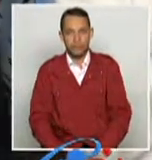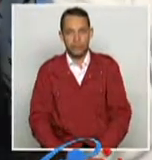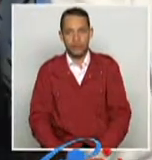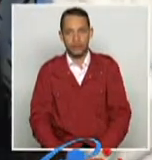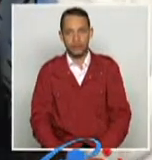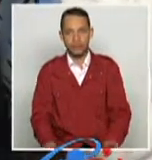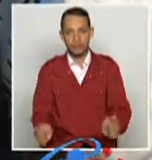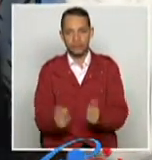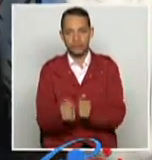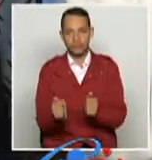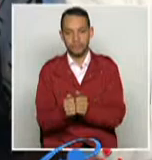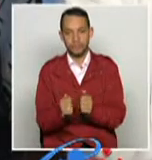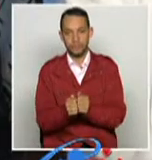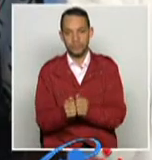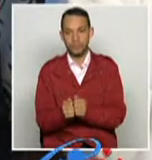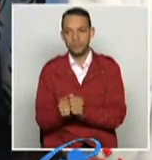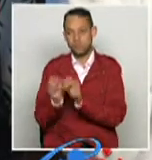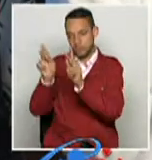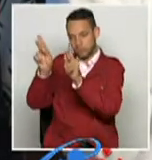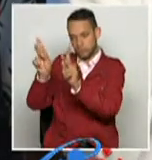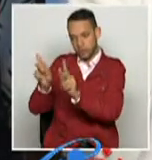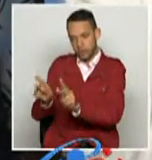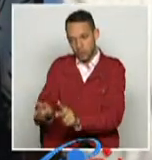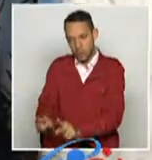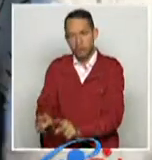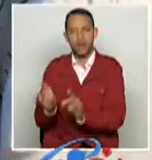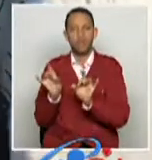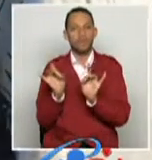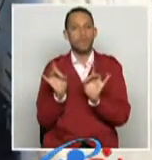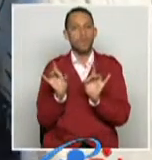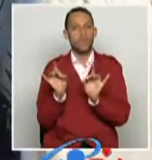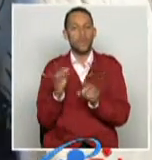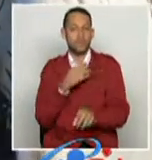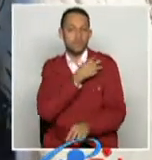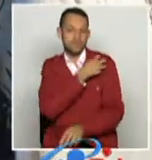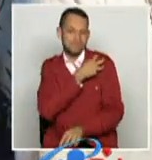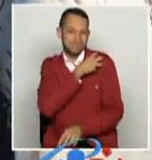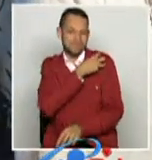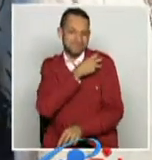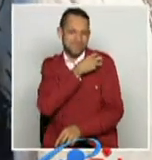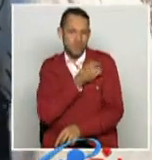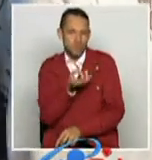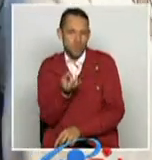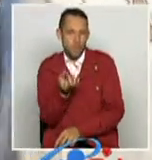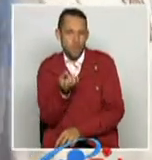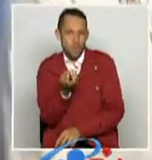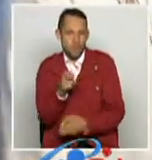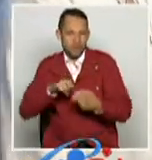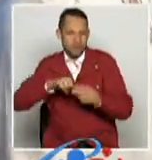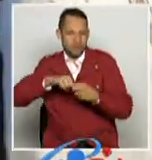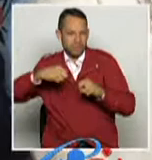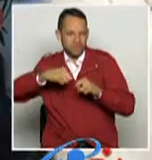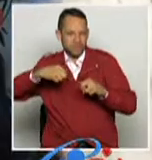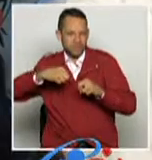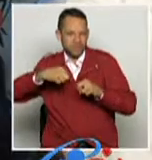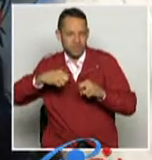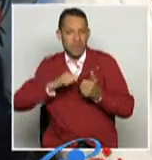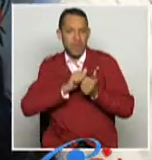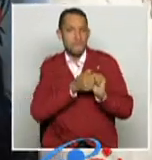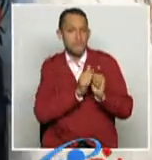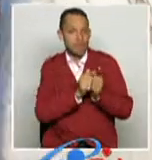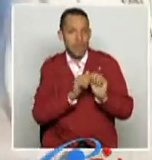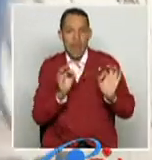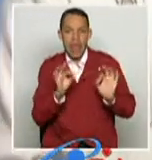Es un tratamiento para un cuadro de dolor de hombro, luego de un mal estiramiento, no haber calentado para hacer